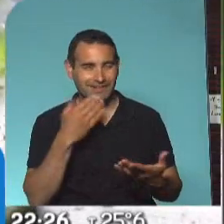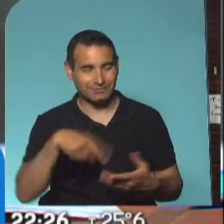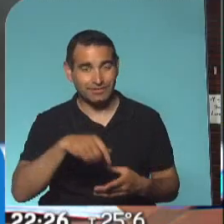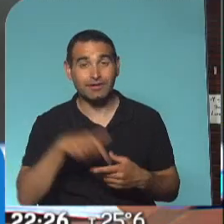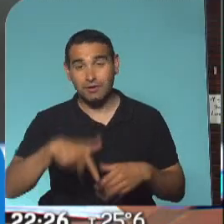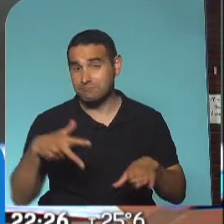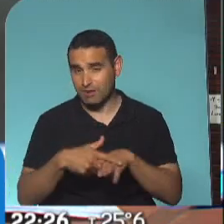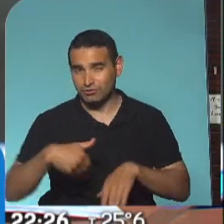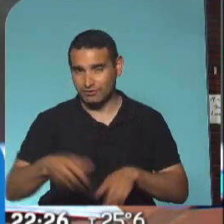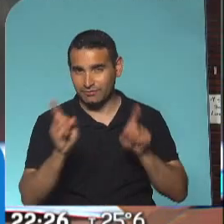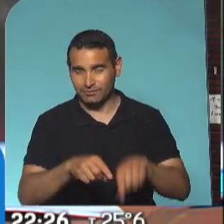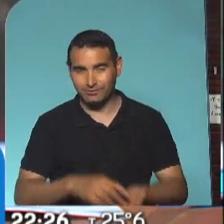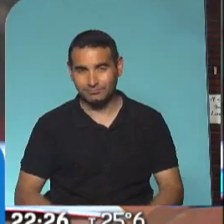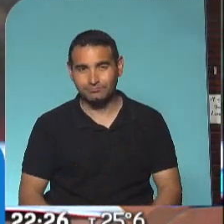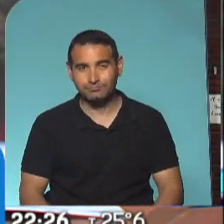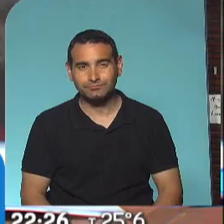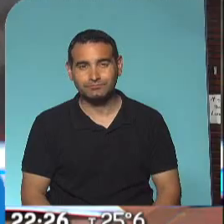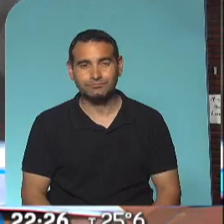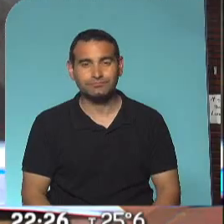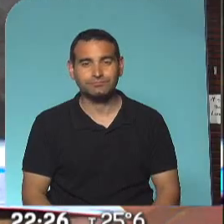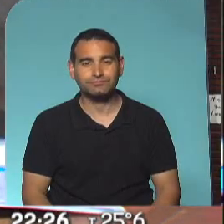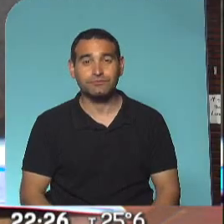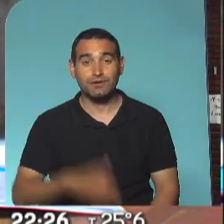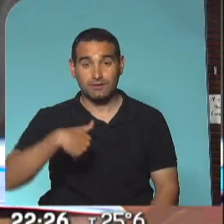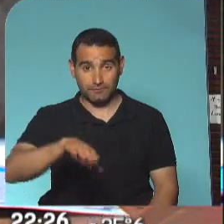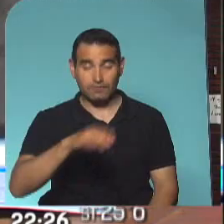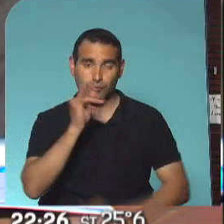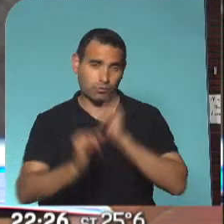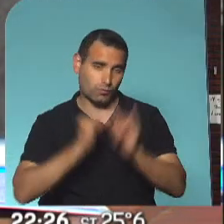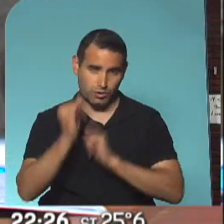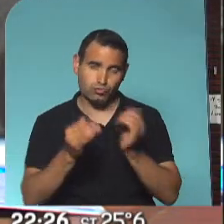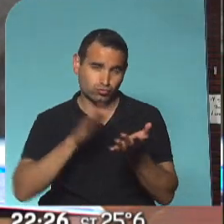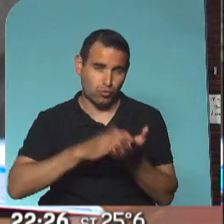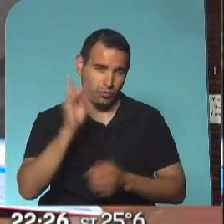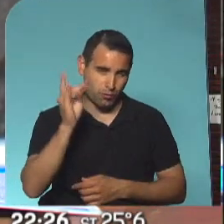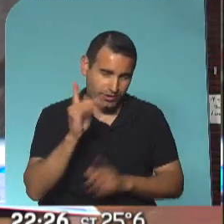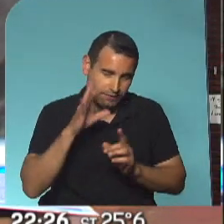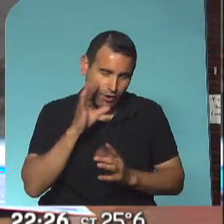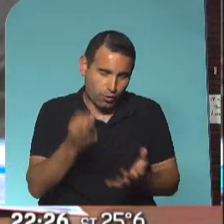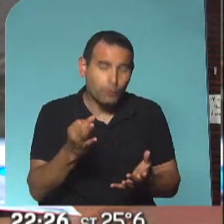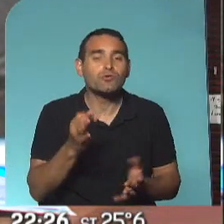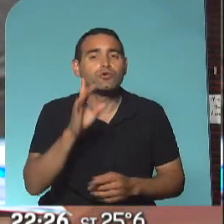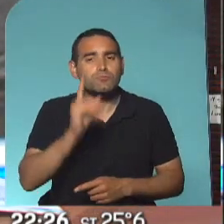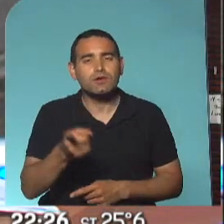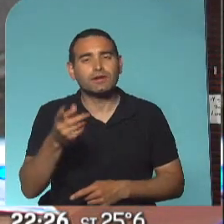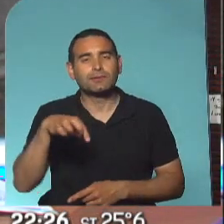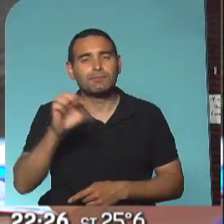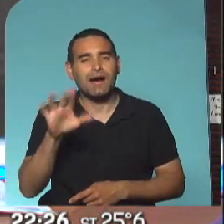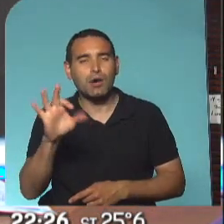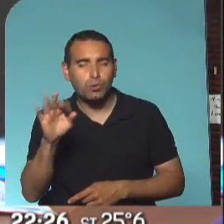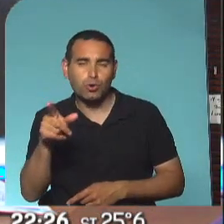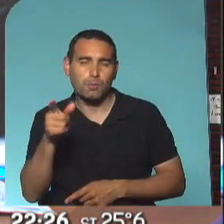Vamos a una pausa, volvemos. En el próximo bloque seguiremos hablando de Bolivia, por supuesto. Nos acompañará Pablo